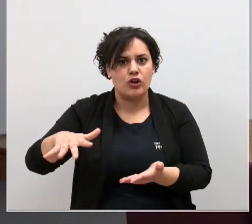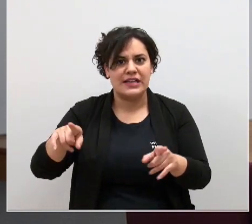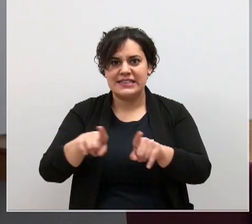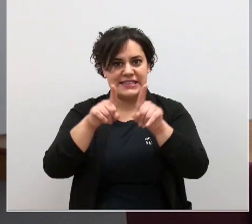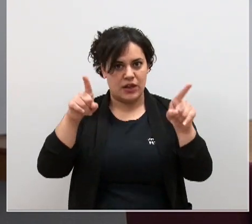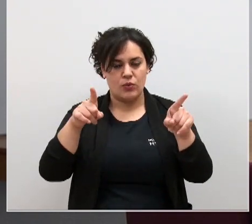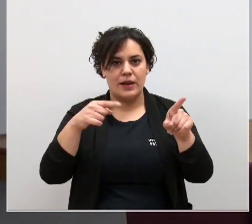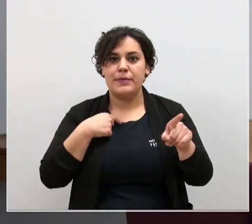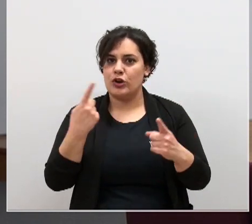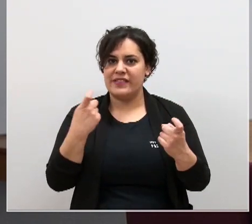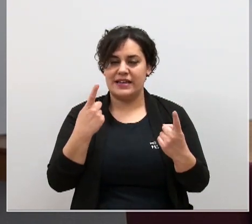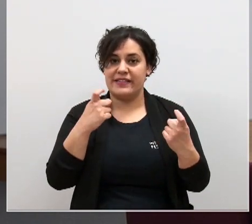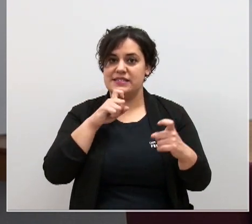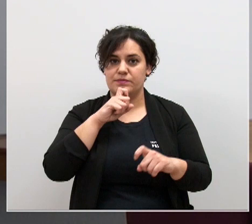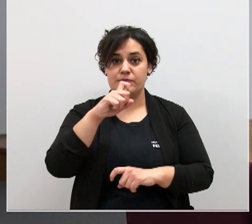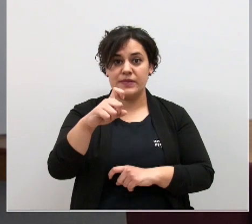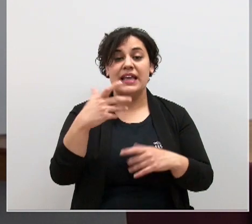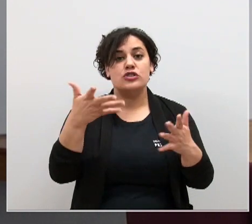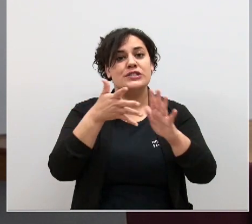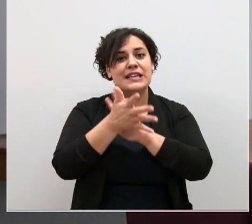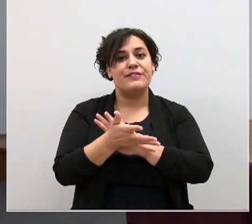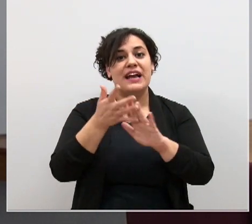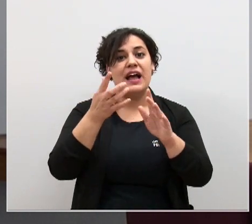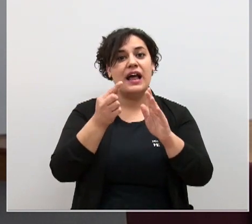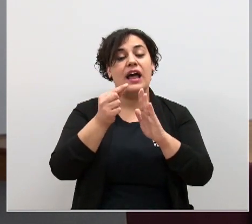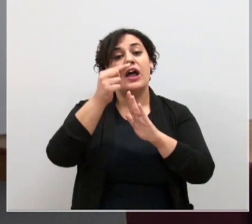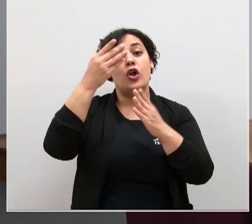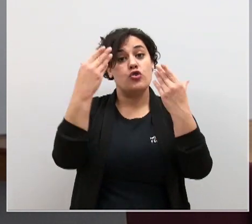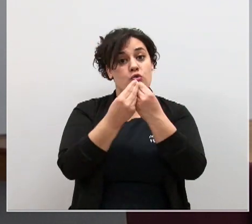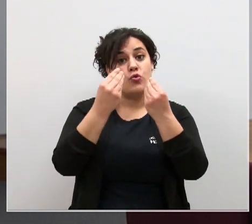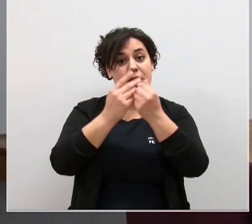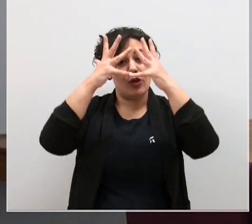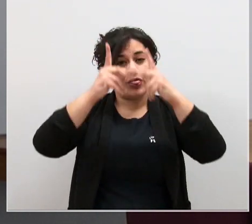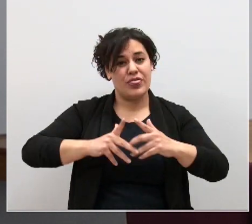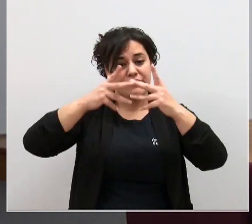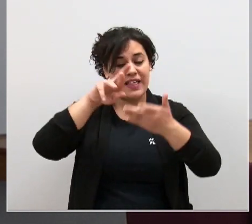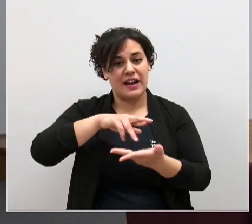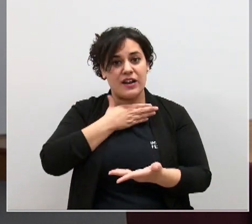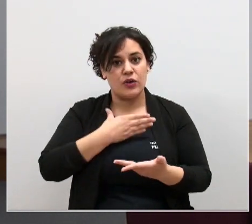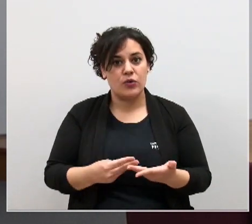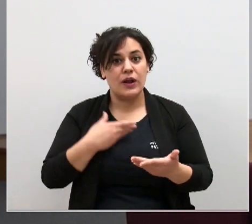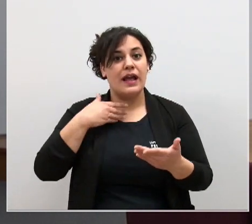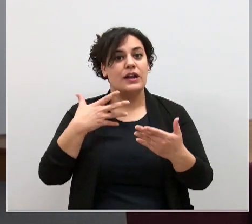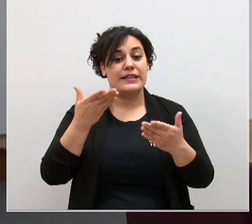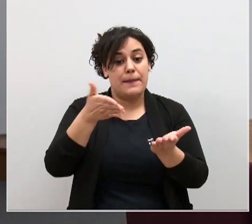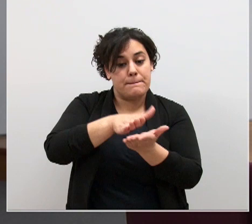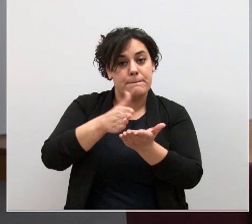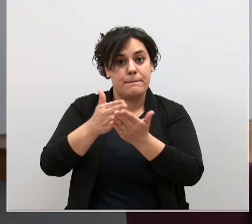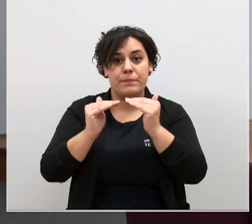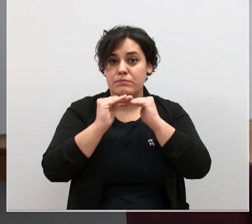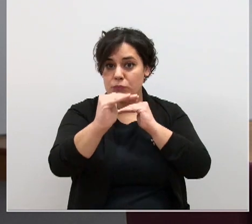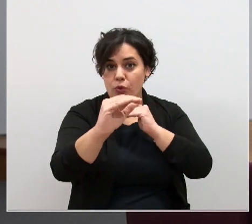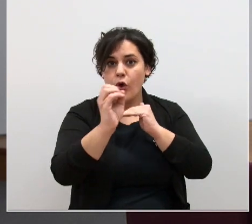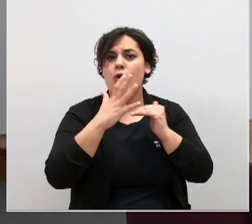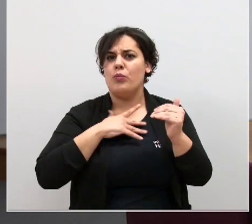orden variará las cifras de víctimas contabilizadas por la región de Murcia? ¿Cómo van a afectar los cambios introducidos hoy en el sistema de notificación